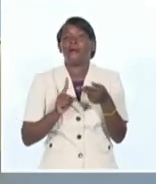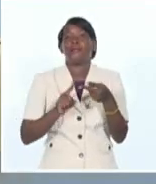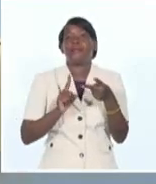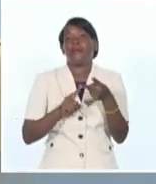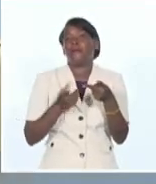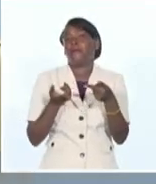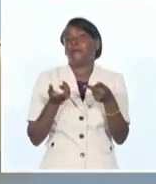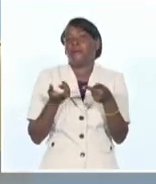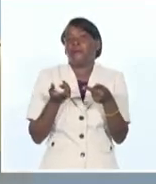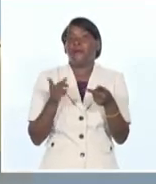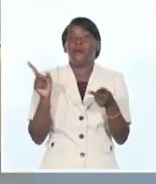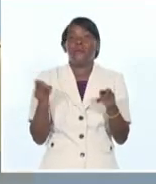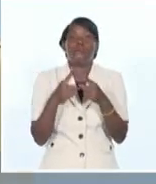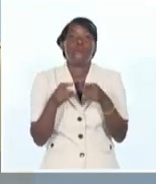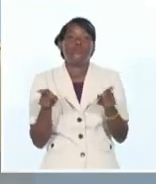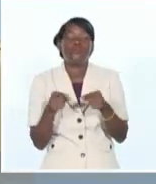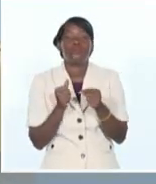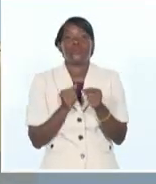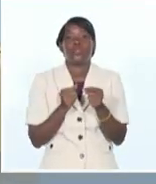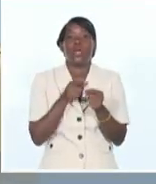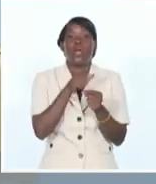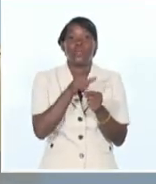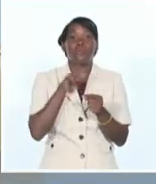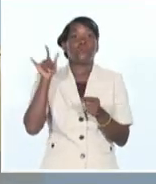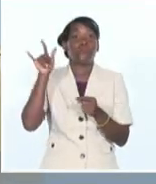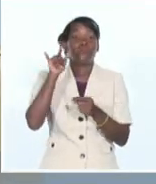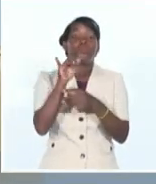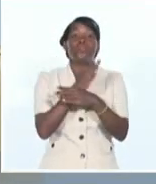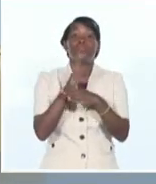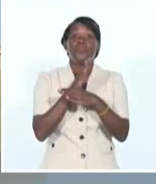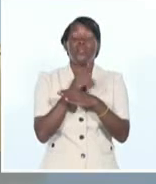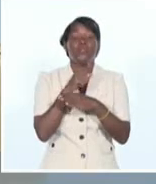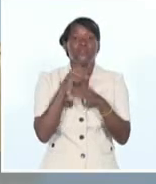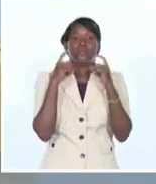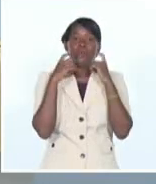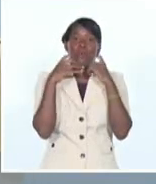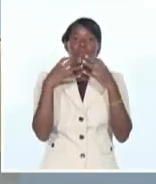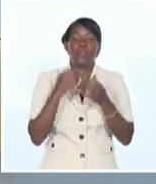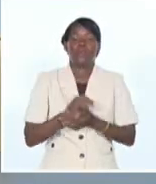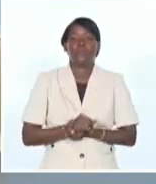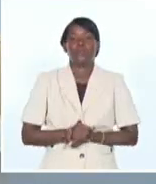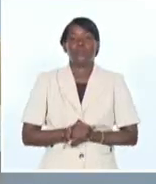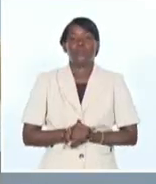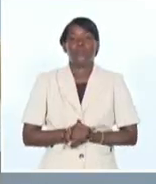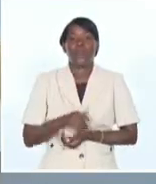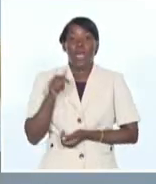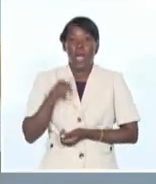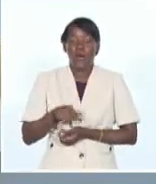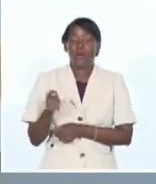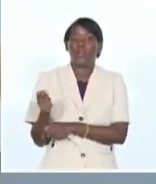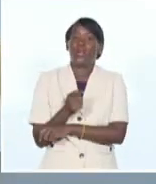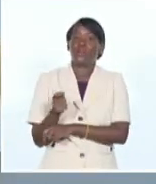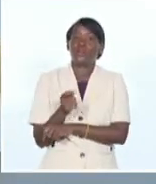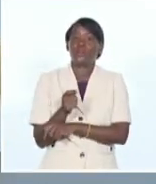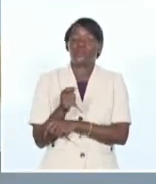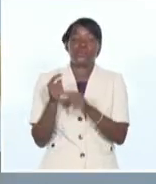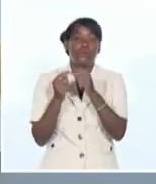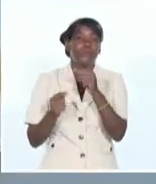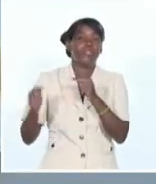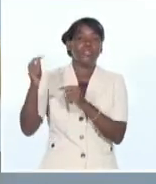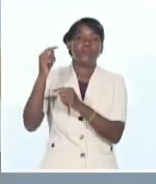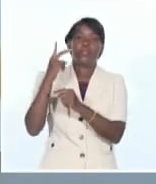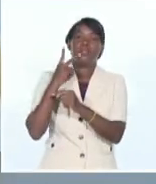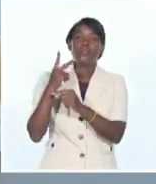y eso es resultado de la calidad del proceso. Por supuesto. Por lo tanto, es un curso en el que lo vamos a dedicar fundamentalmente al